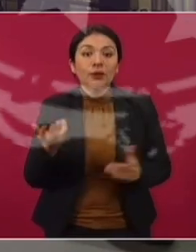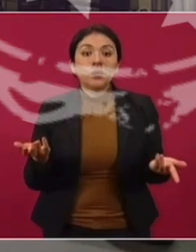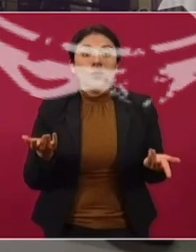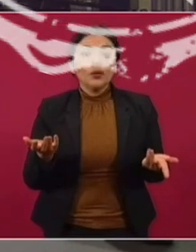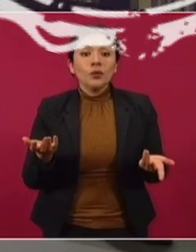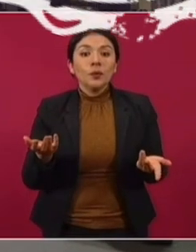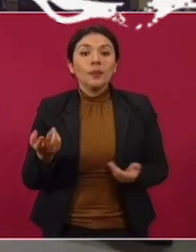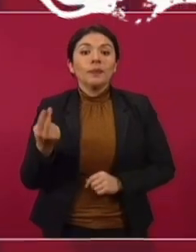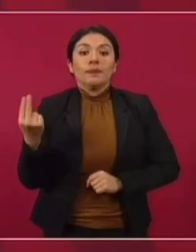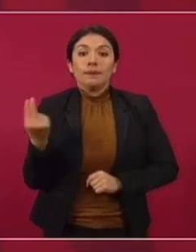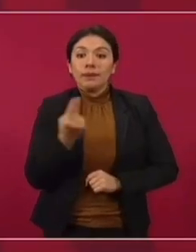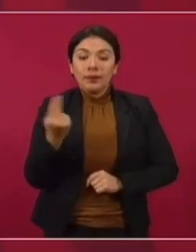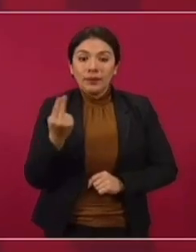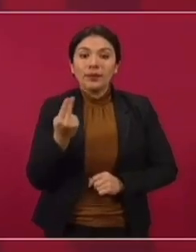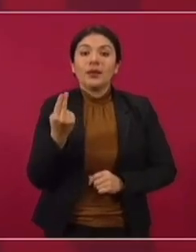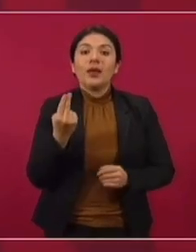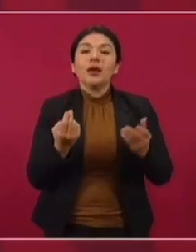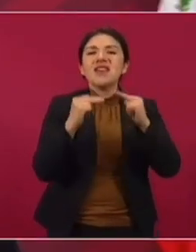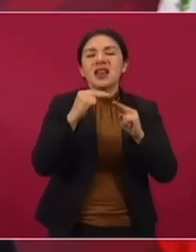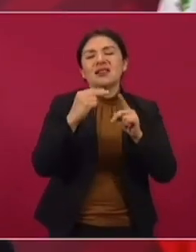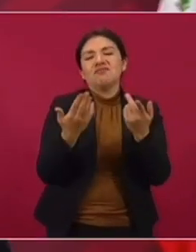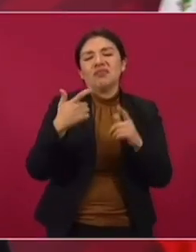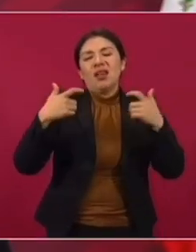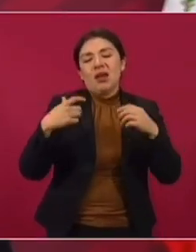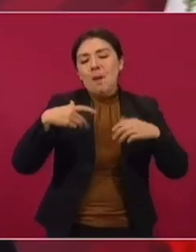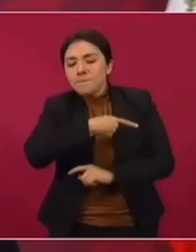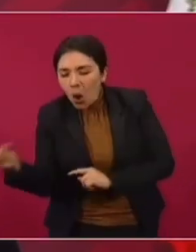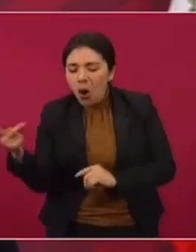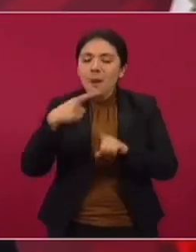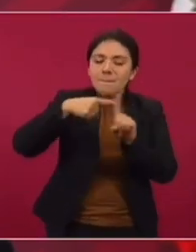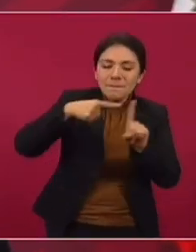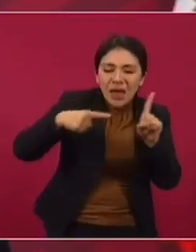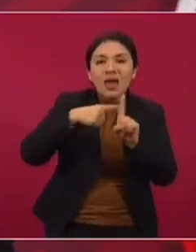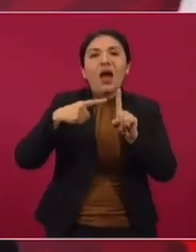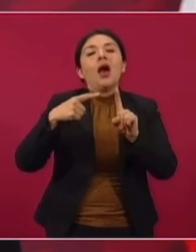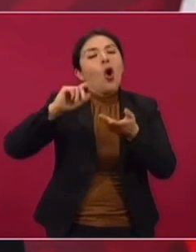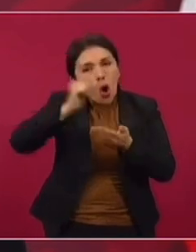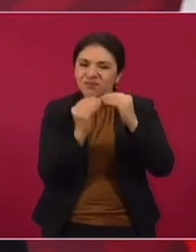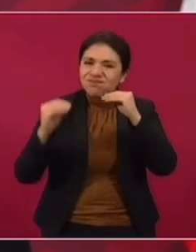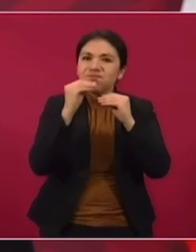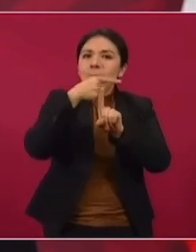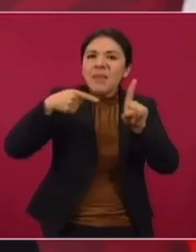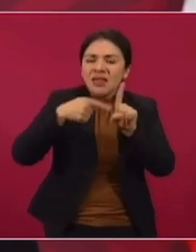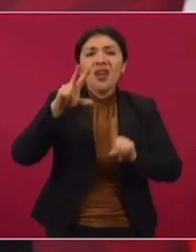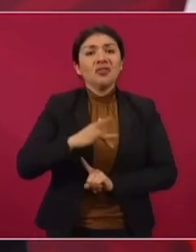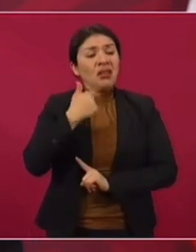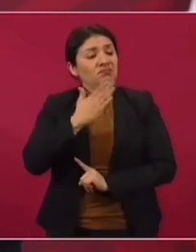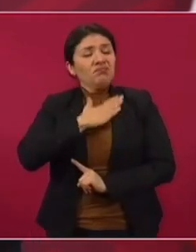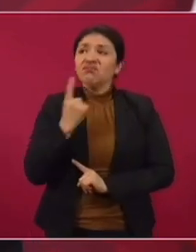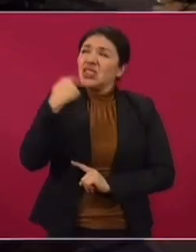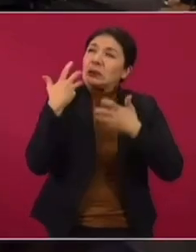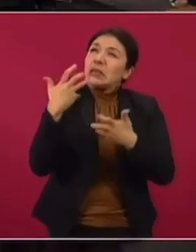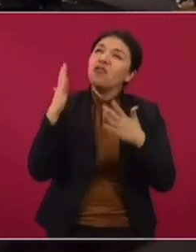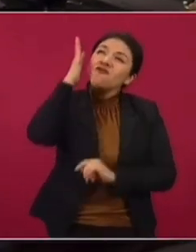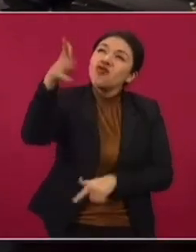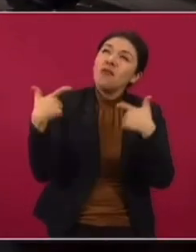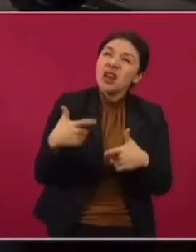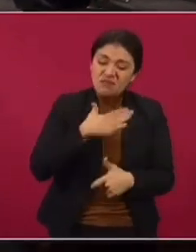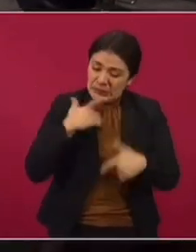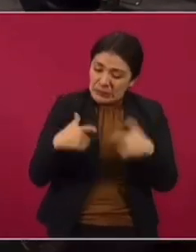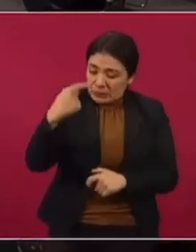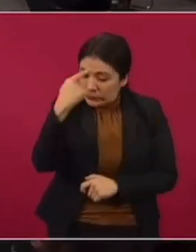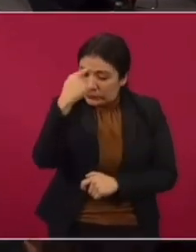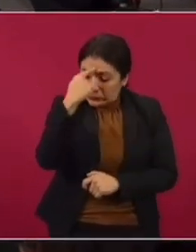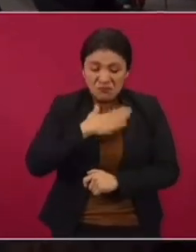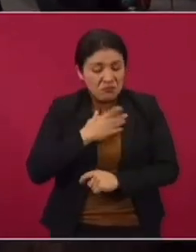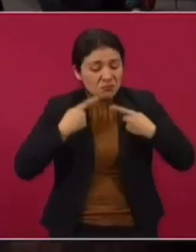Queremos una nueva clase media, no aspiracionista, no individualista, no materialista,